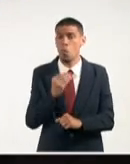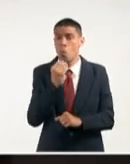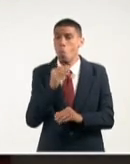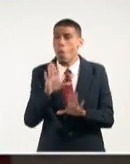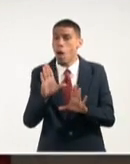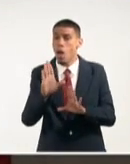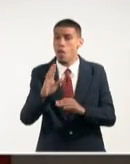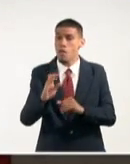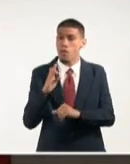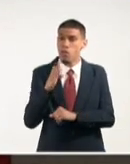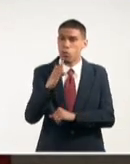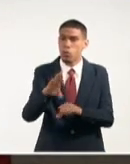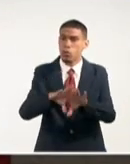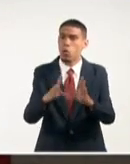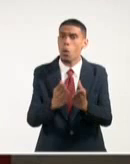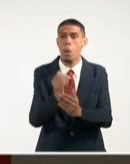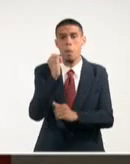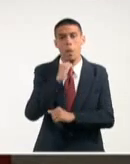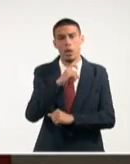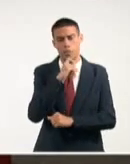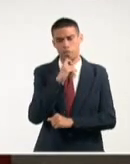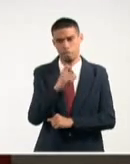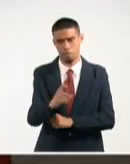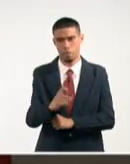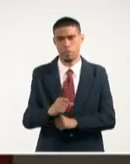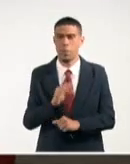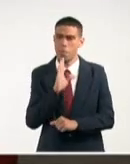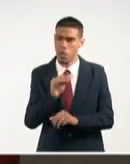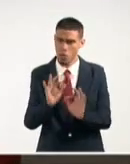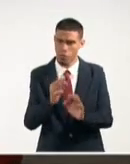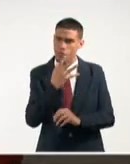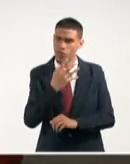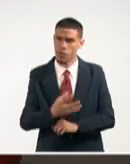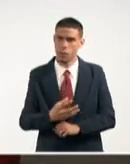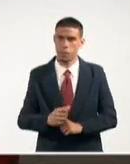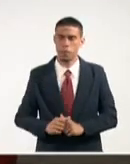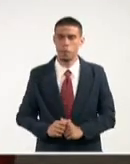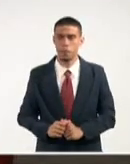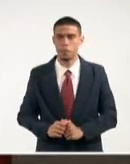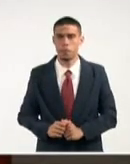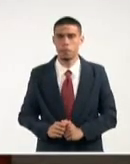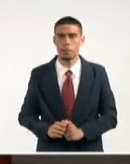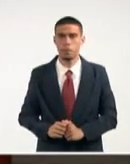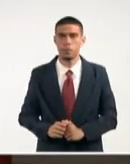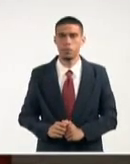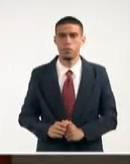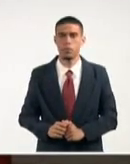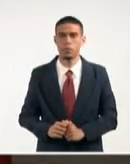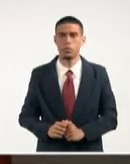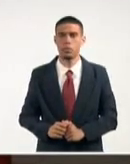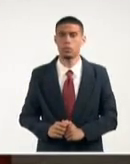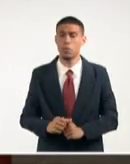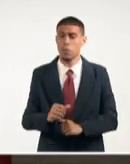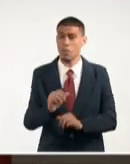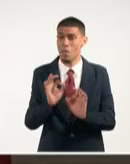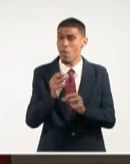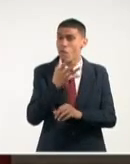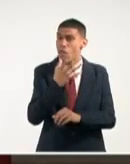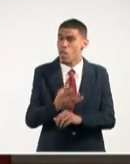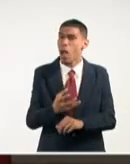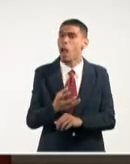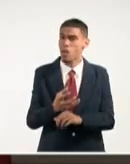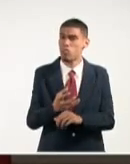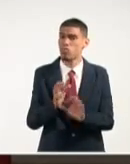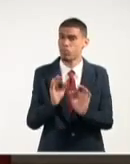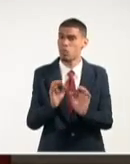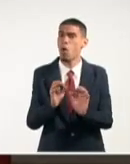todo sea más difícil, afirmó. Fue su temprana alerta de